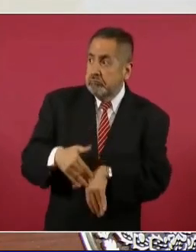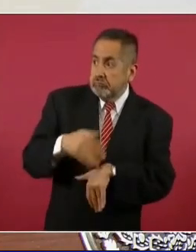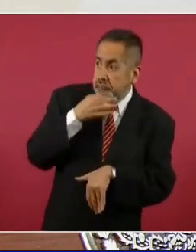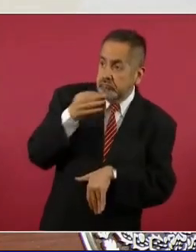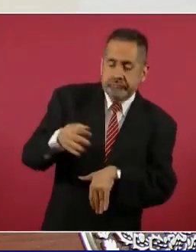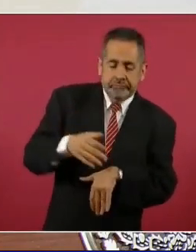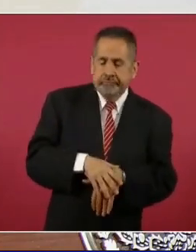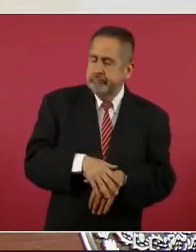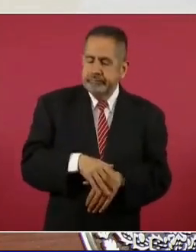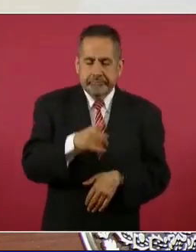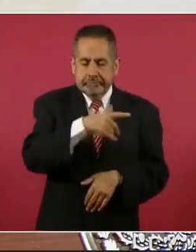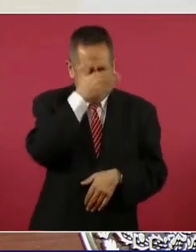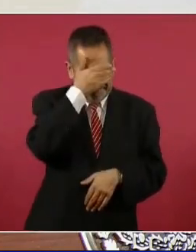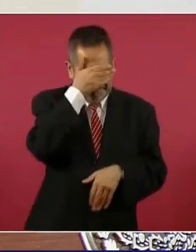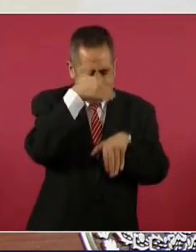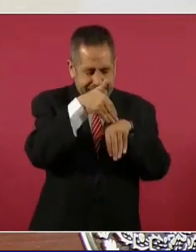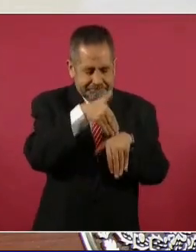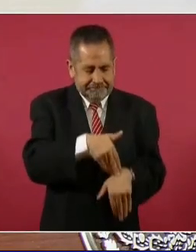y fieles seguidores,